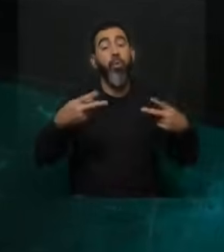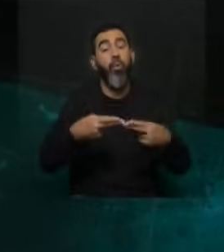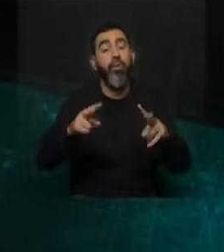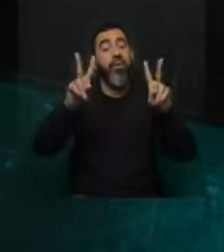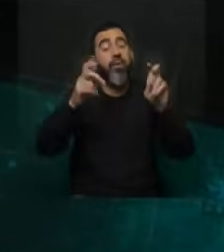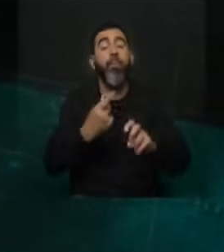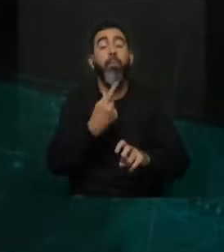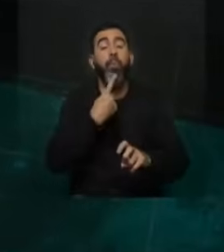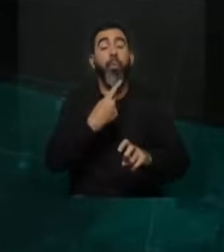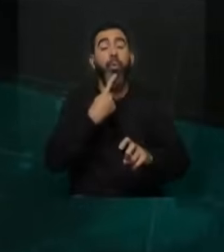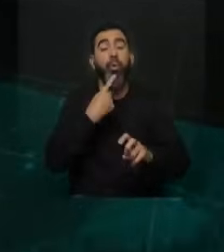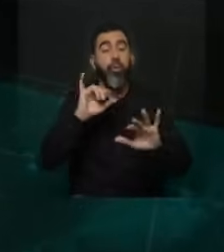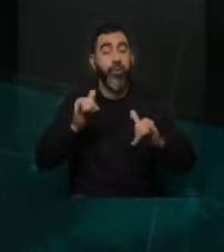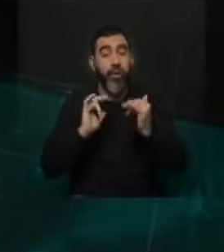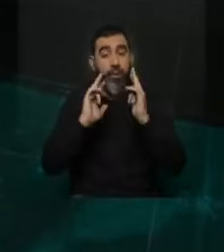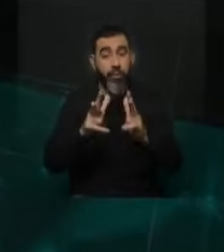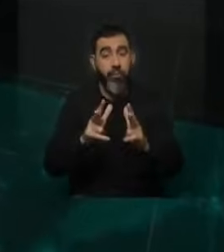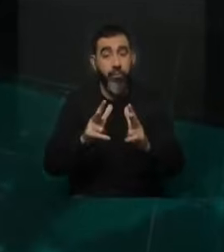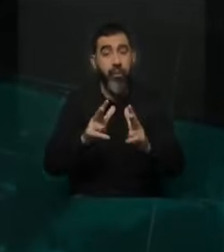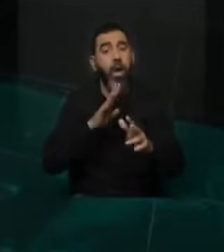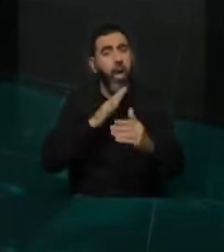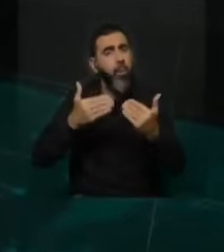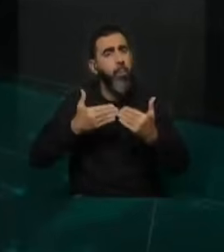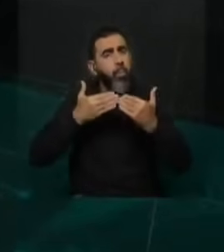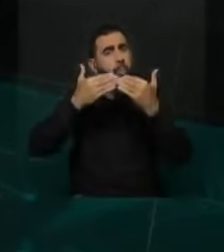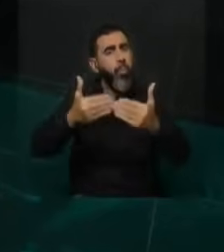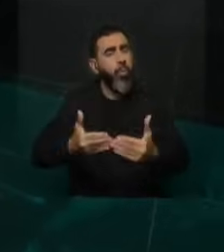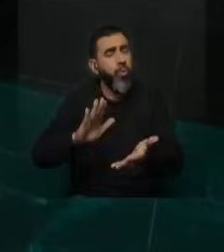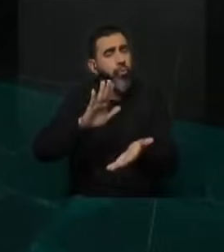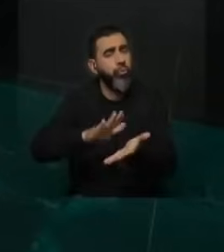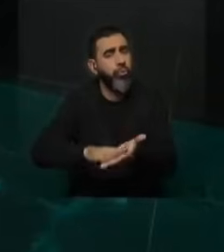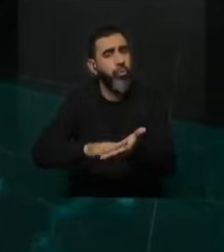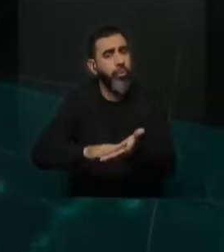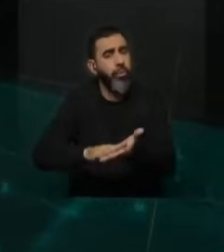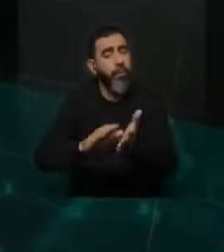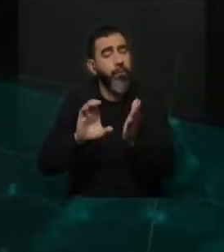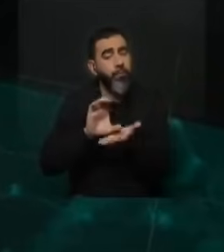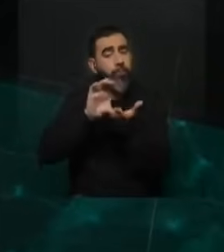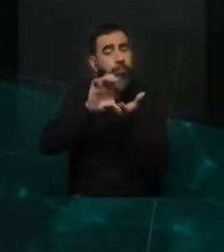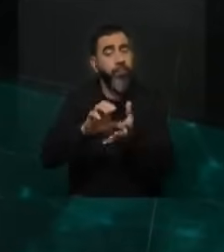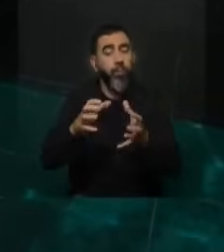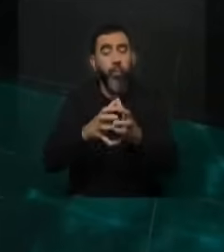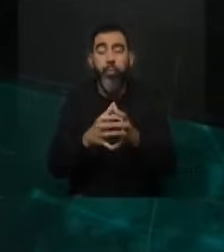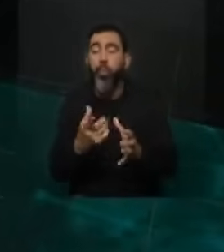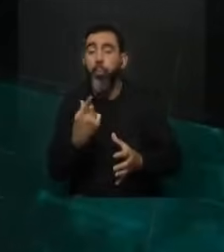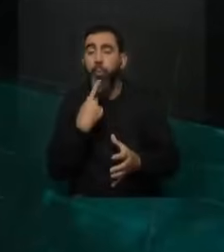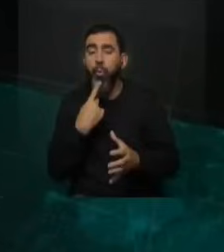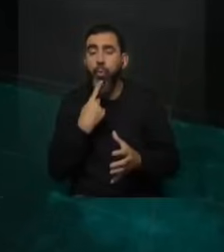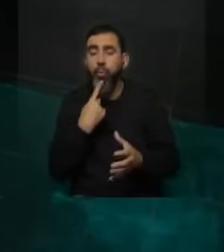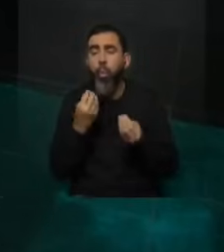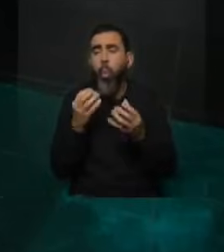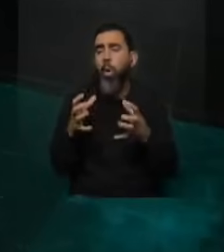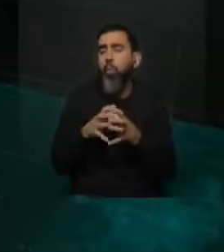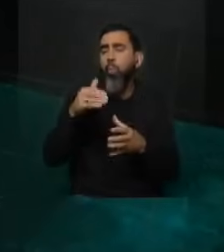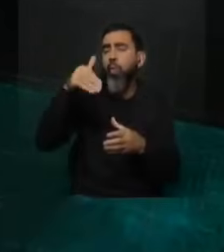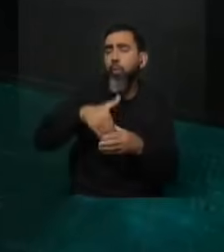con temas políticos que ya adelantamos sí hay prórroga para hablar sobre el financiamiento de los partidos políticos qué sectores lo